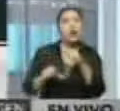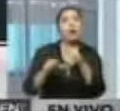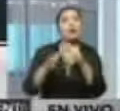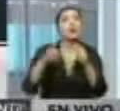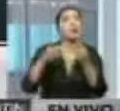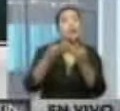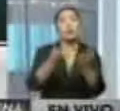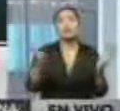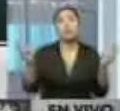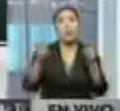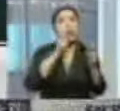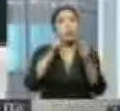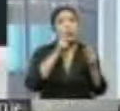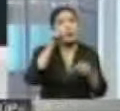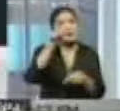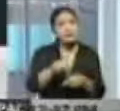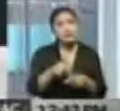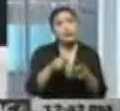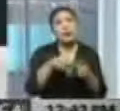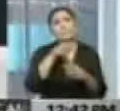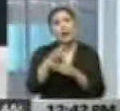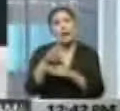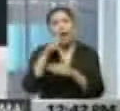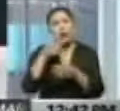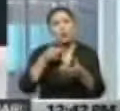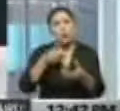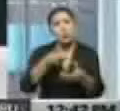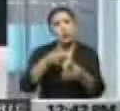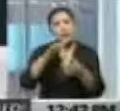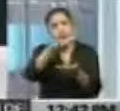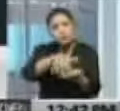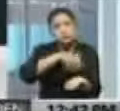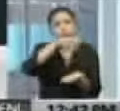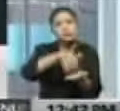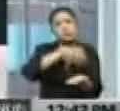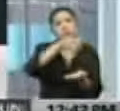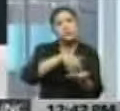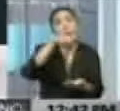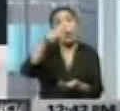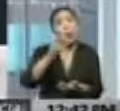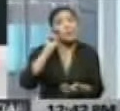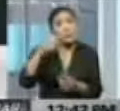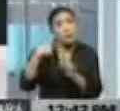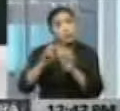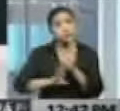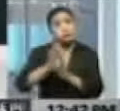que nos acompaña a los drenajes y dragados que estamos haciendo, que hoy más que nunca vemos el resultado.